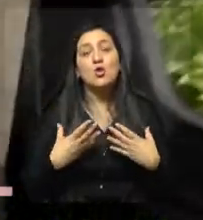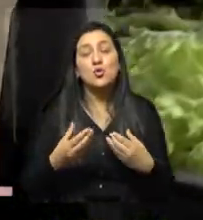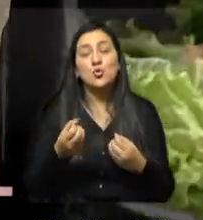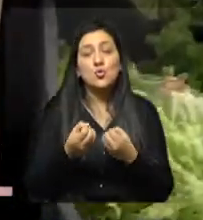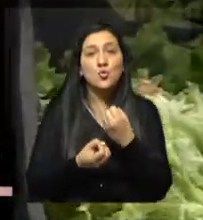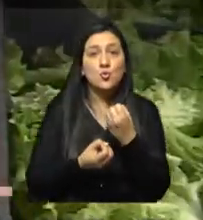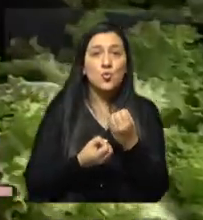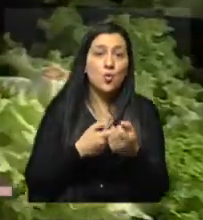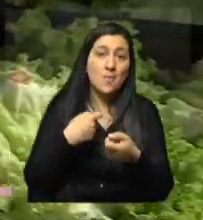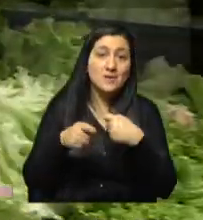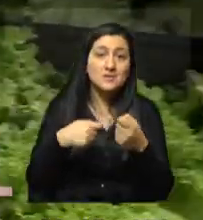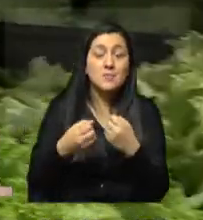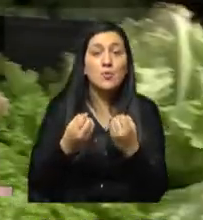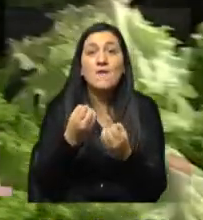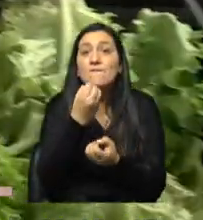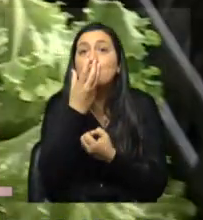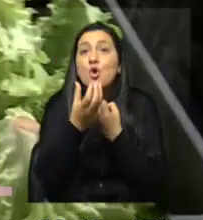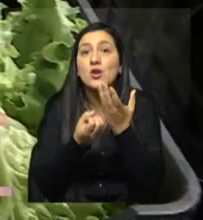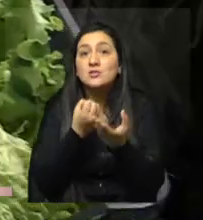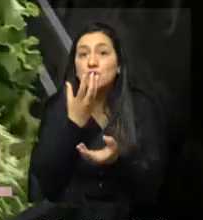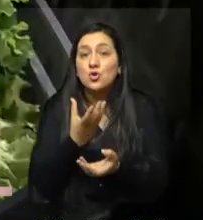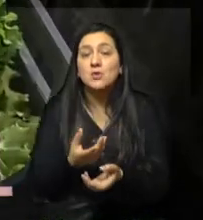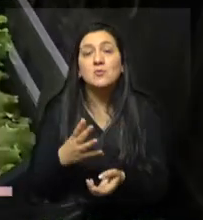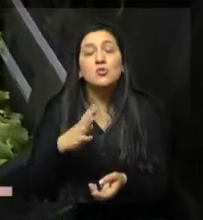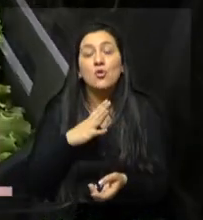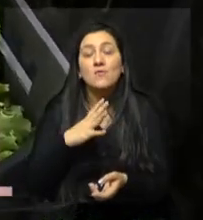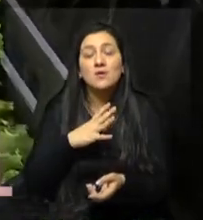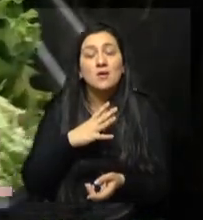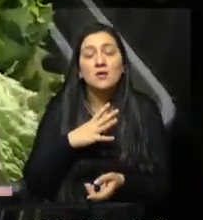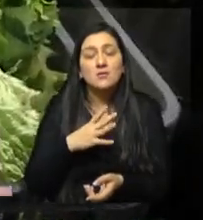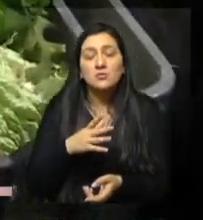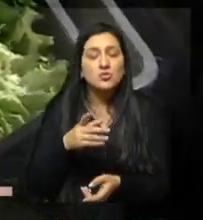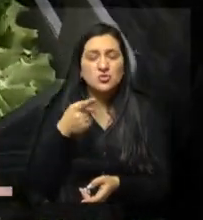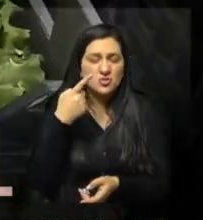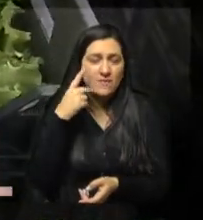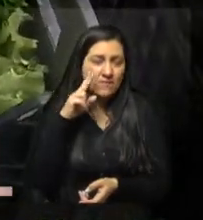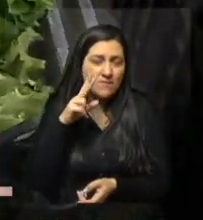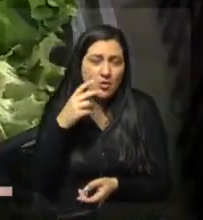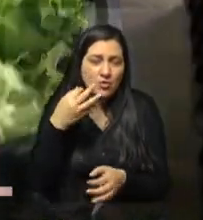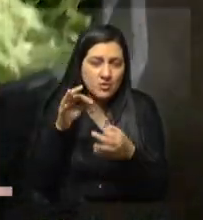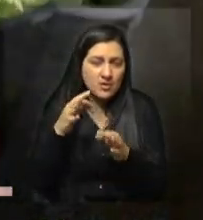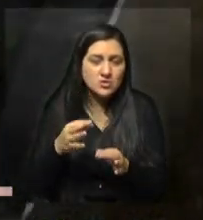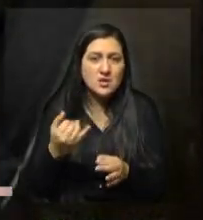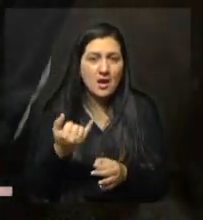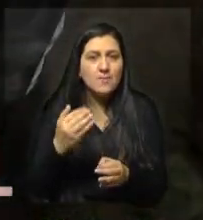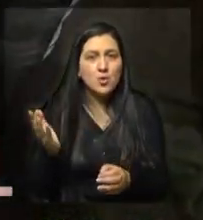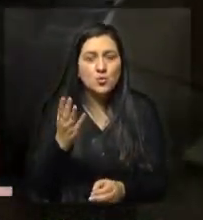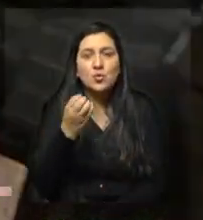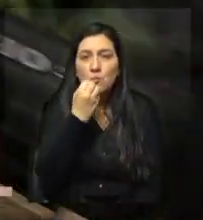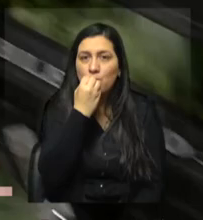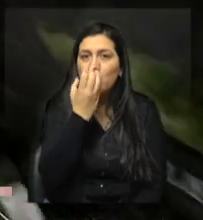algunos productos, digamos, pero hasta ahora no han sido muy notorios, digamos, esos detalles, así que vamos a acceder a productos de muy